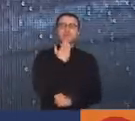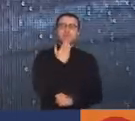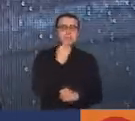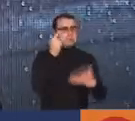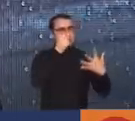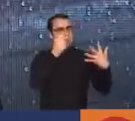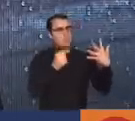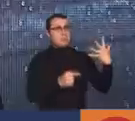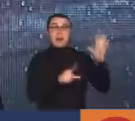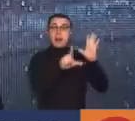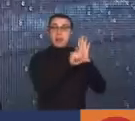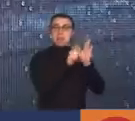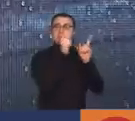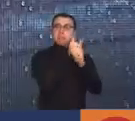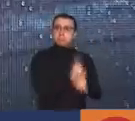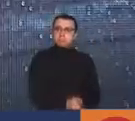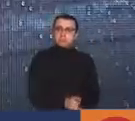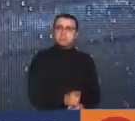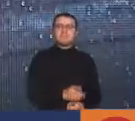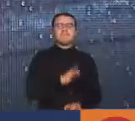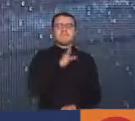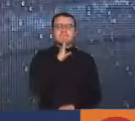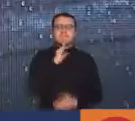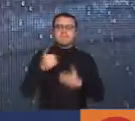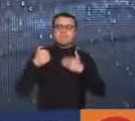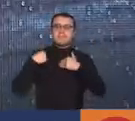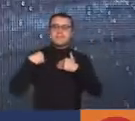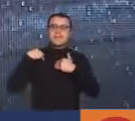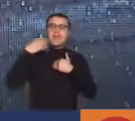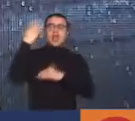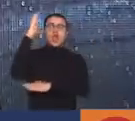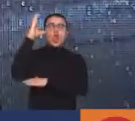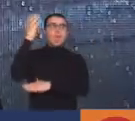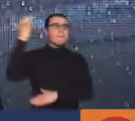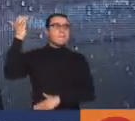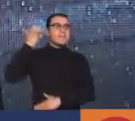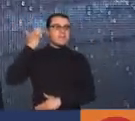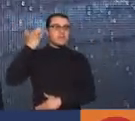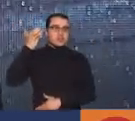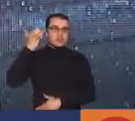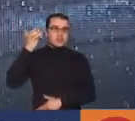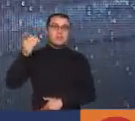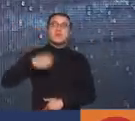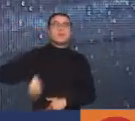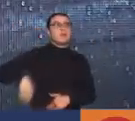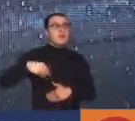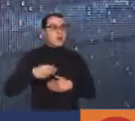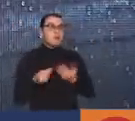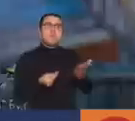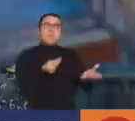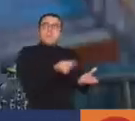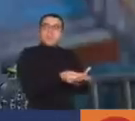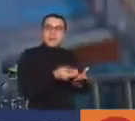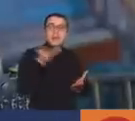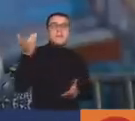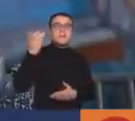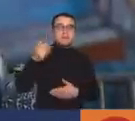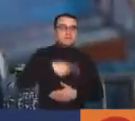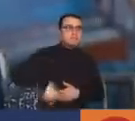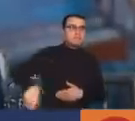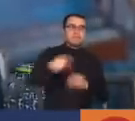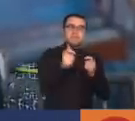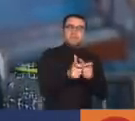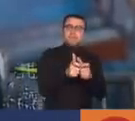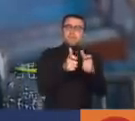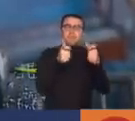condiciones, los tomó Colpensiones. Colpensiones paga las pensiones de la mayoría de